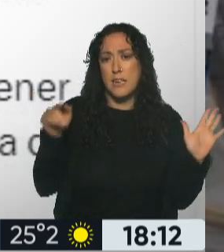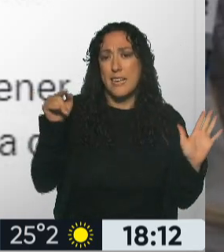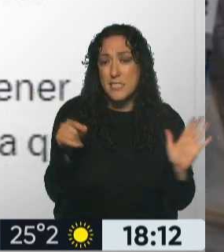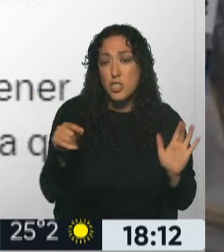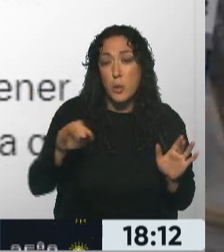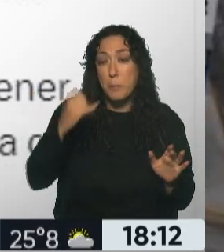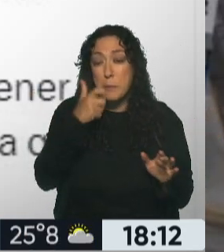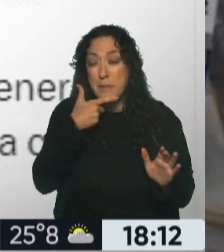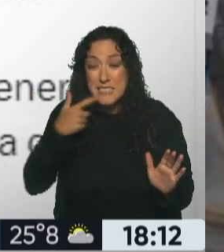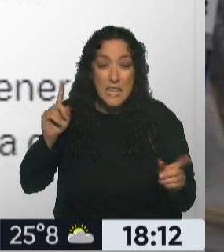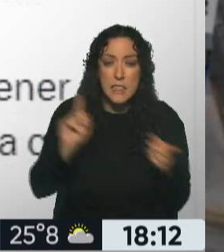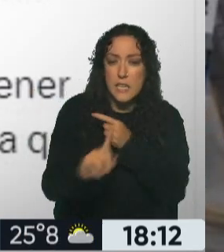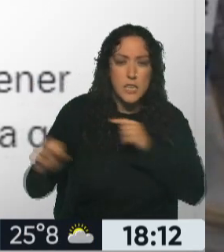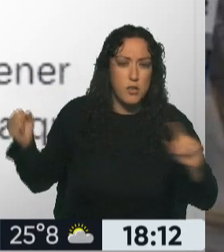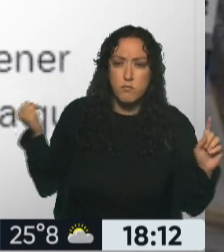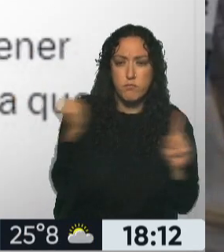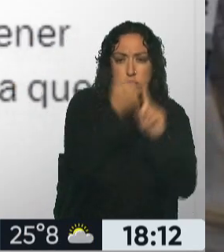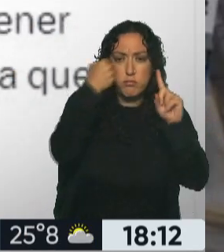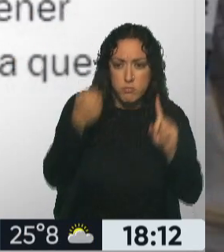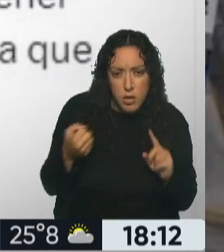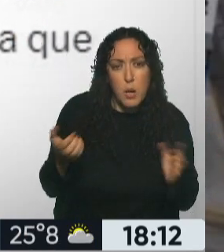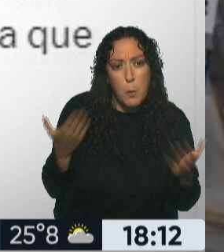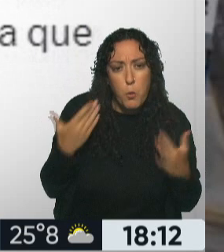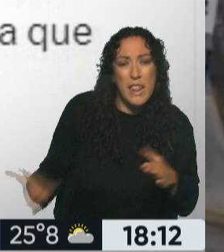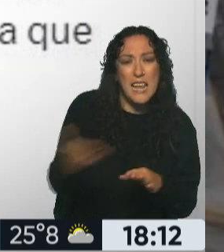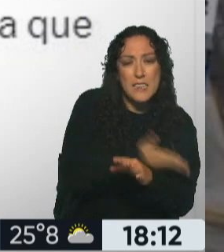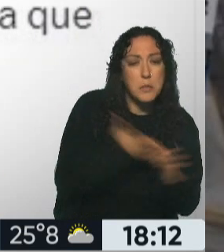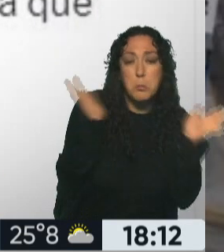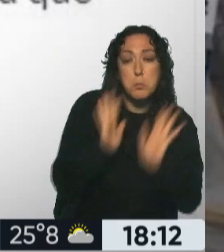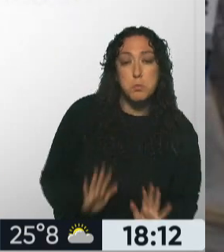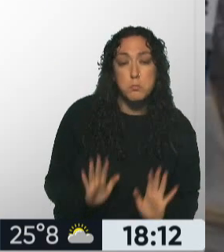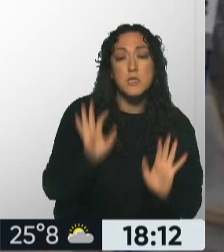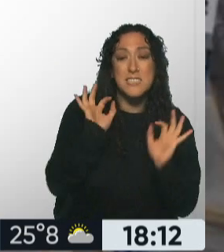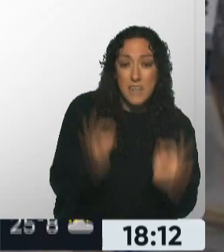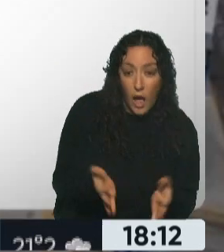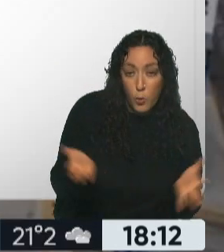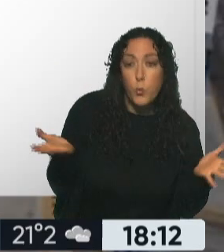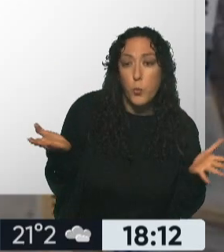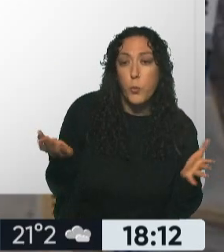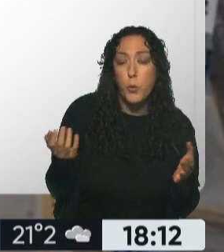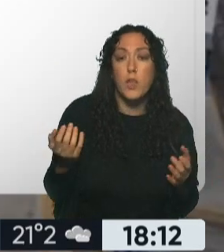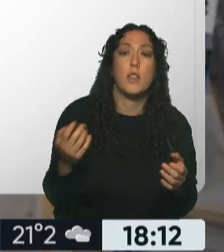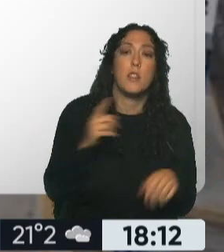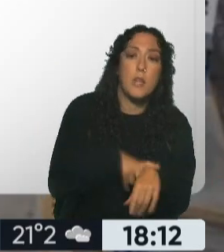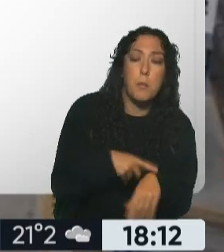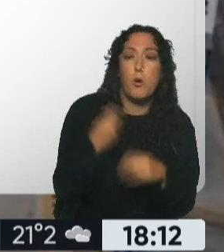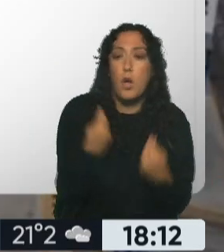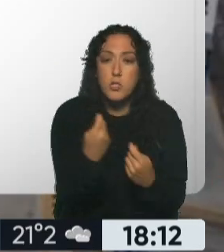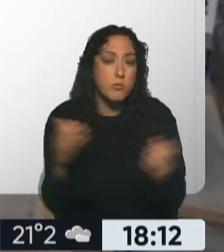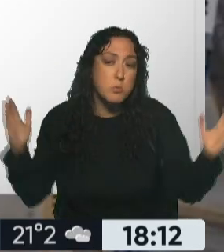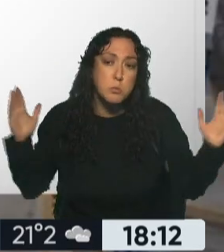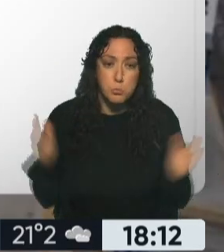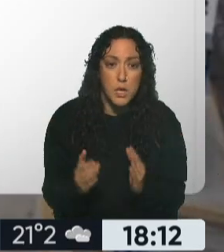pibes que van a tener previsibilidad en sus operaciones sobre todo ahorrando tiempo y costos dice caputo ya que van a